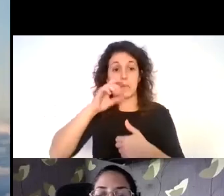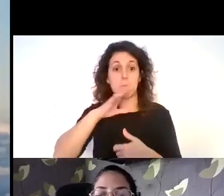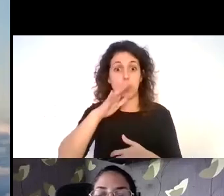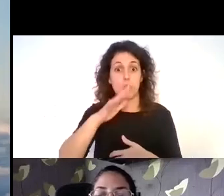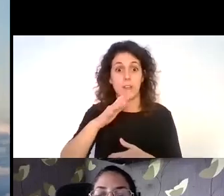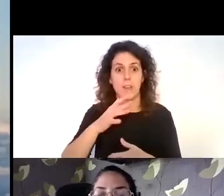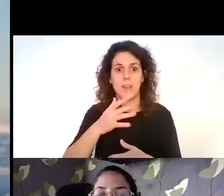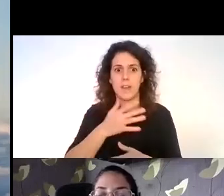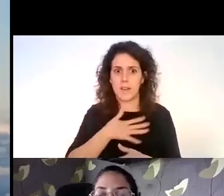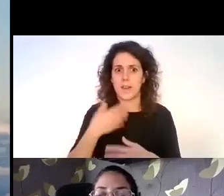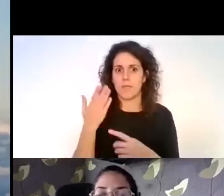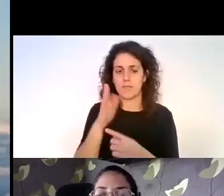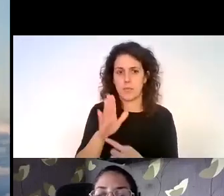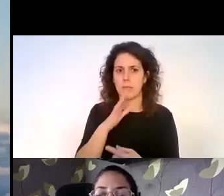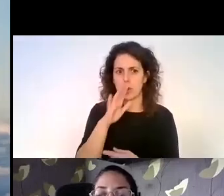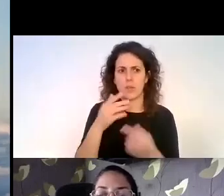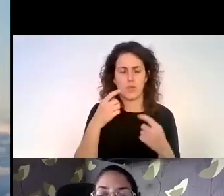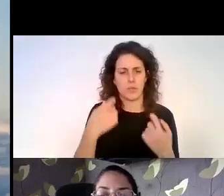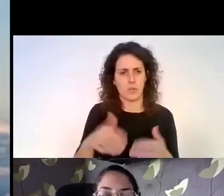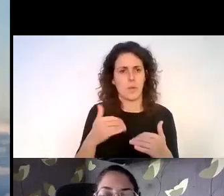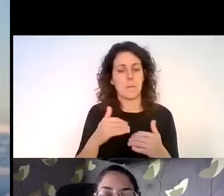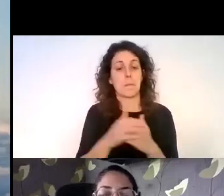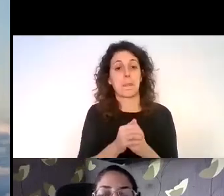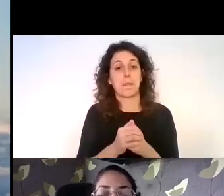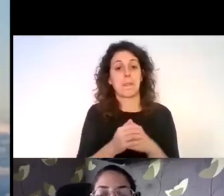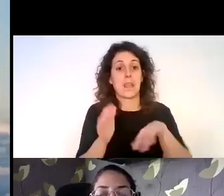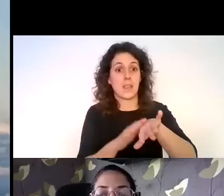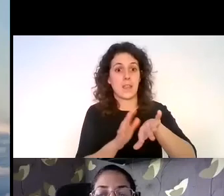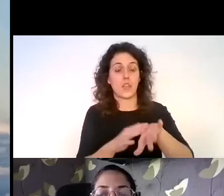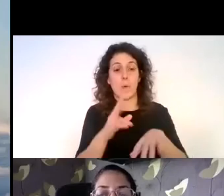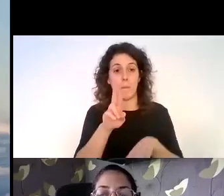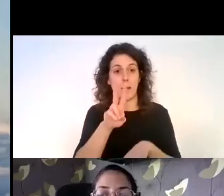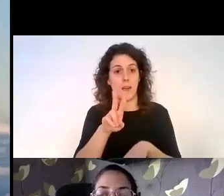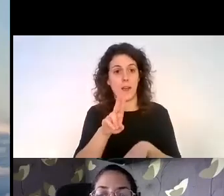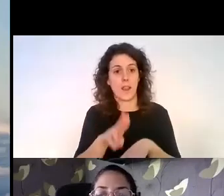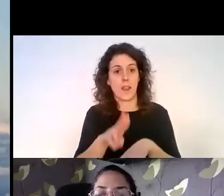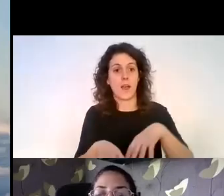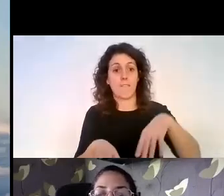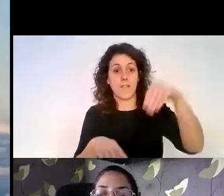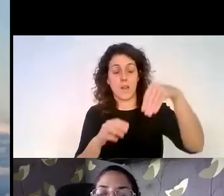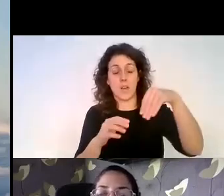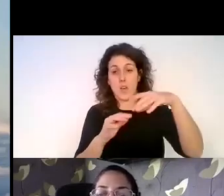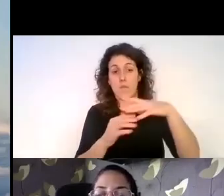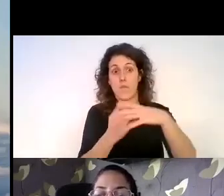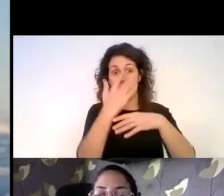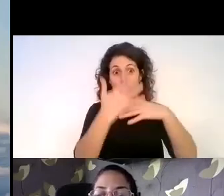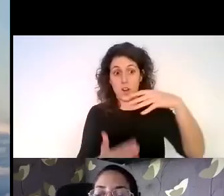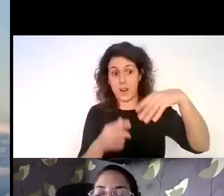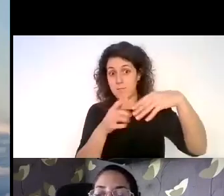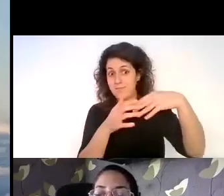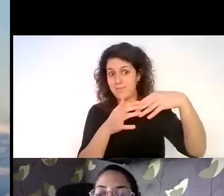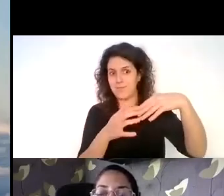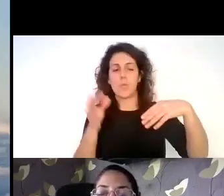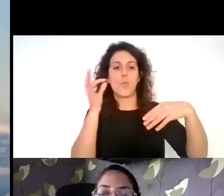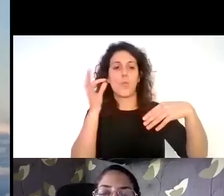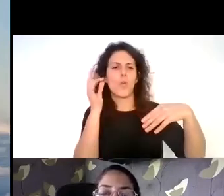imponente. Al lado izquierdo, una pareja está sentada sobre una saliente del volcán. La mujer está sonriendo,